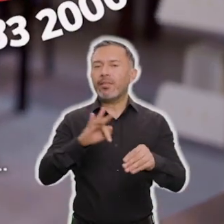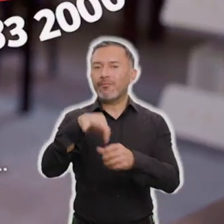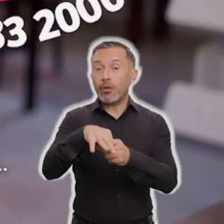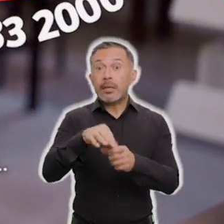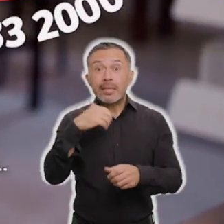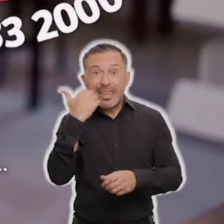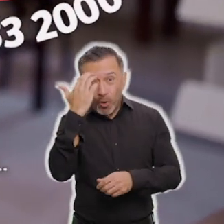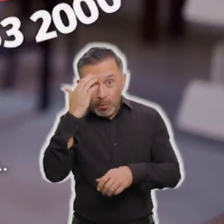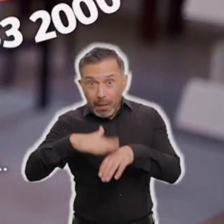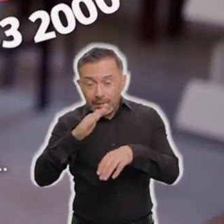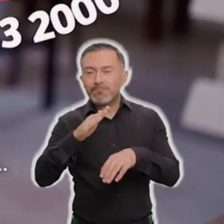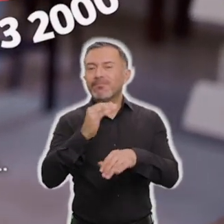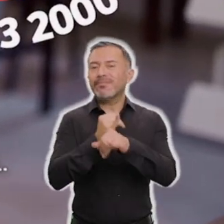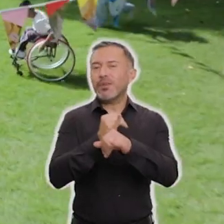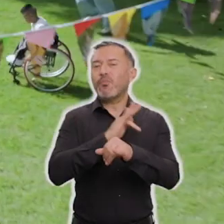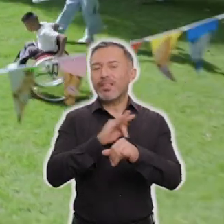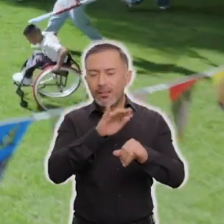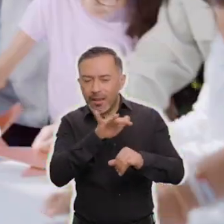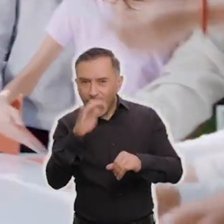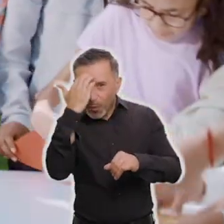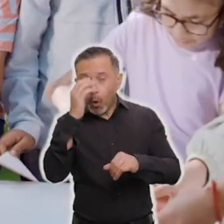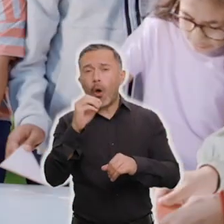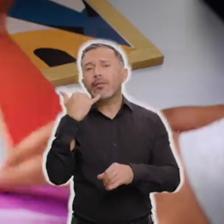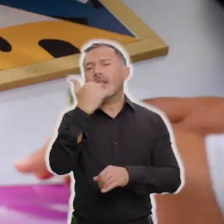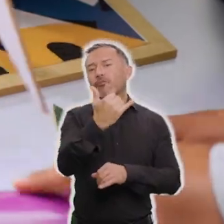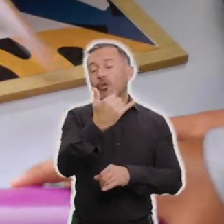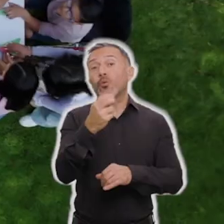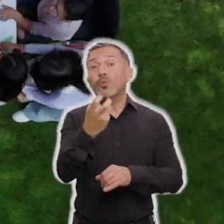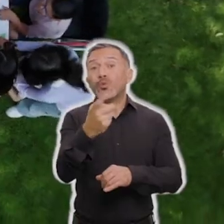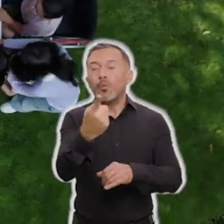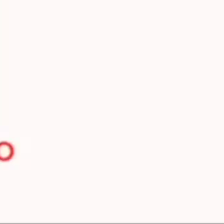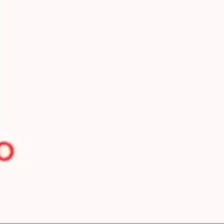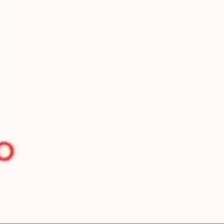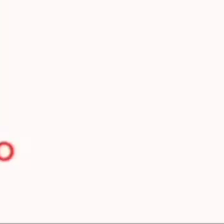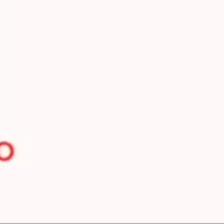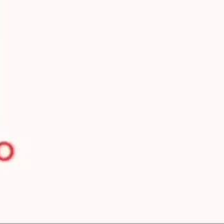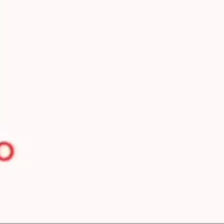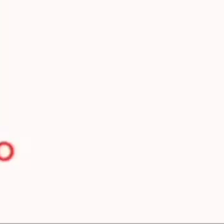40.000 casillas en escuelas y espacios públicos. Participa.